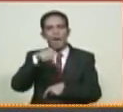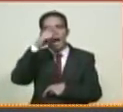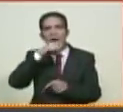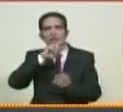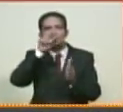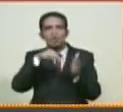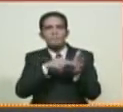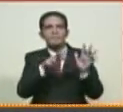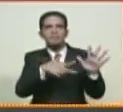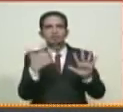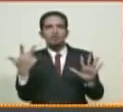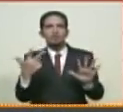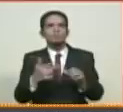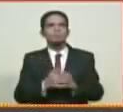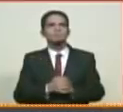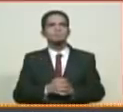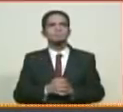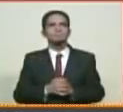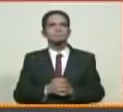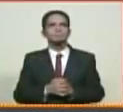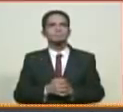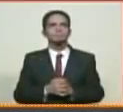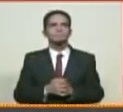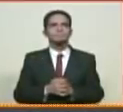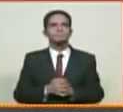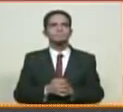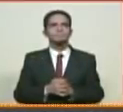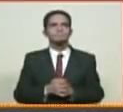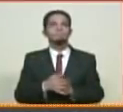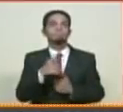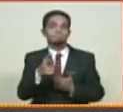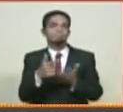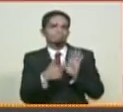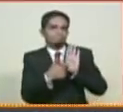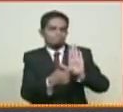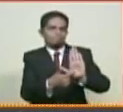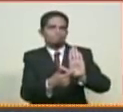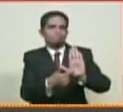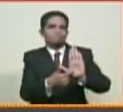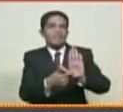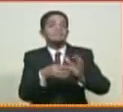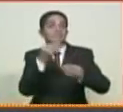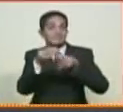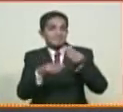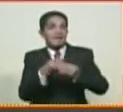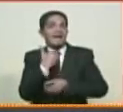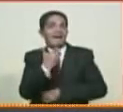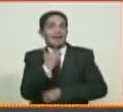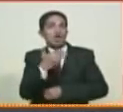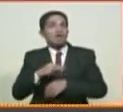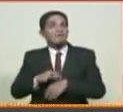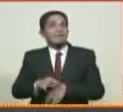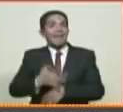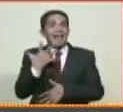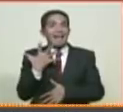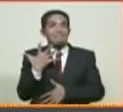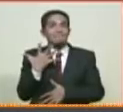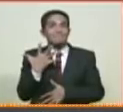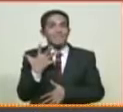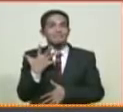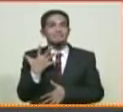2018. Fue un magnicidio en grado de frustración, porque en efecto se perpetraron hechos gravísimos a través de la